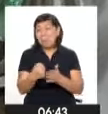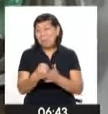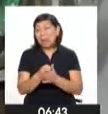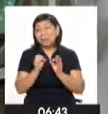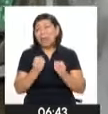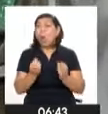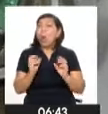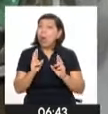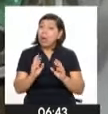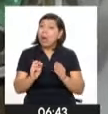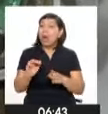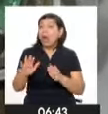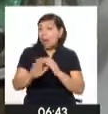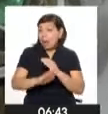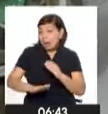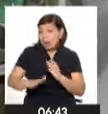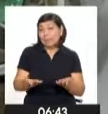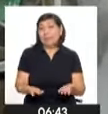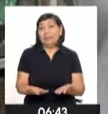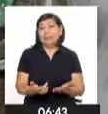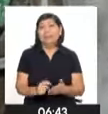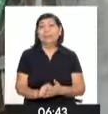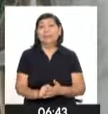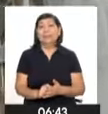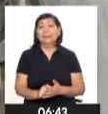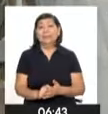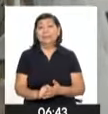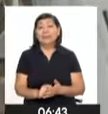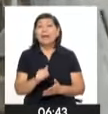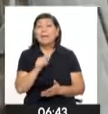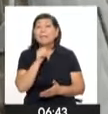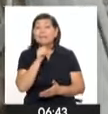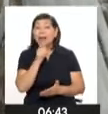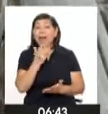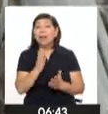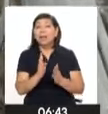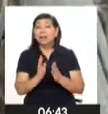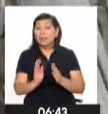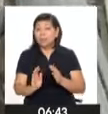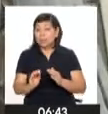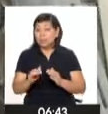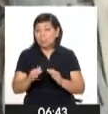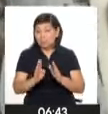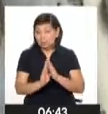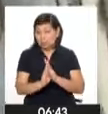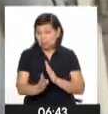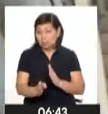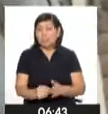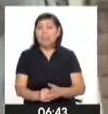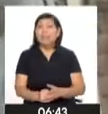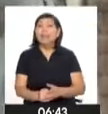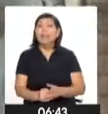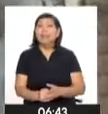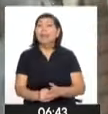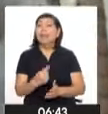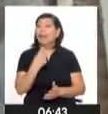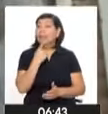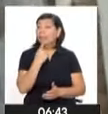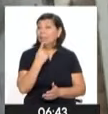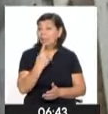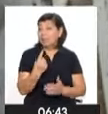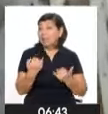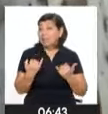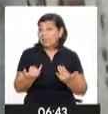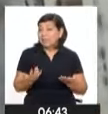accidentes. Se deben tomar acciones, entonces, hace falta rompemuelle. Así es, María Fernanda, los conductores han